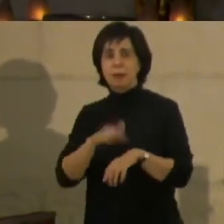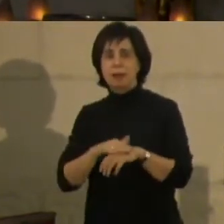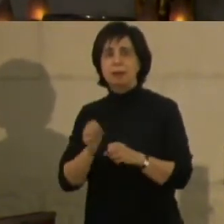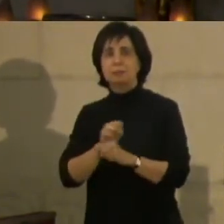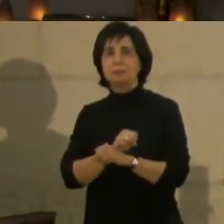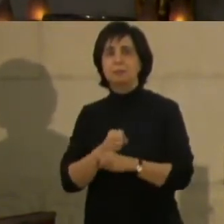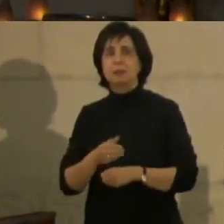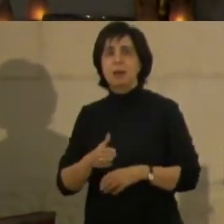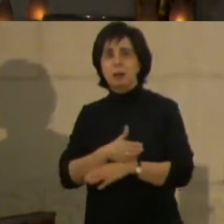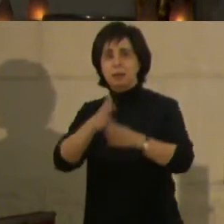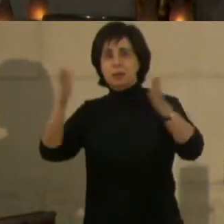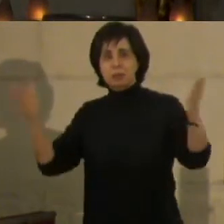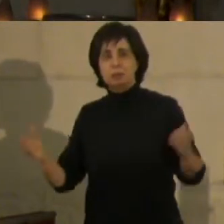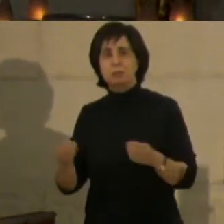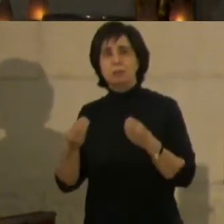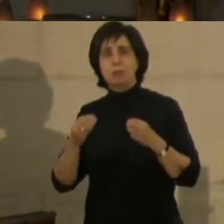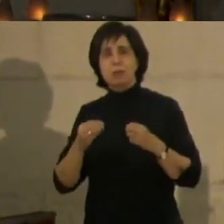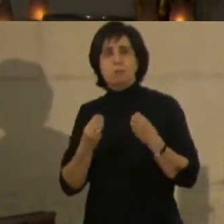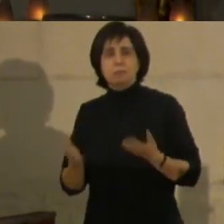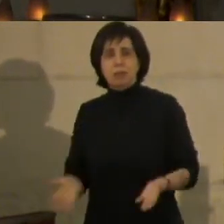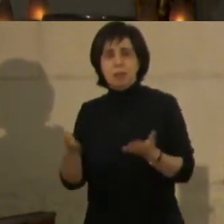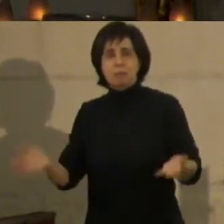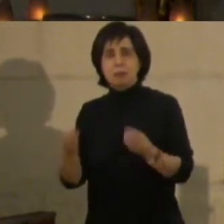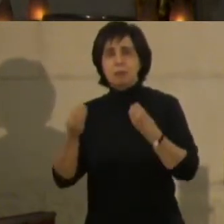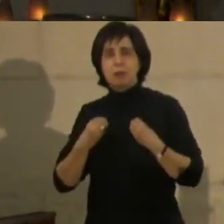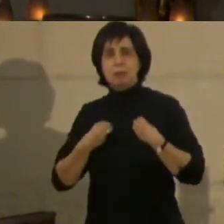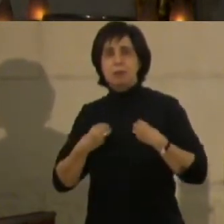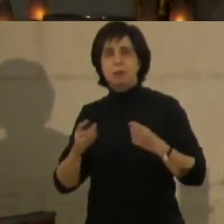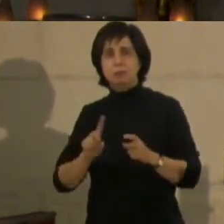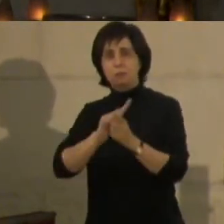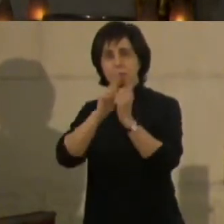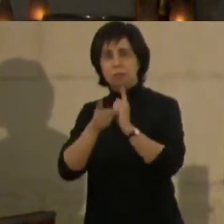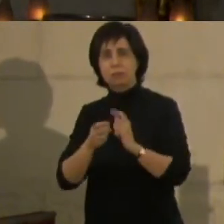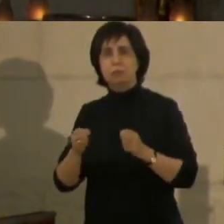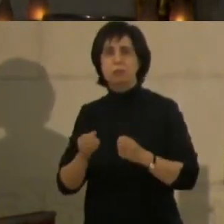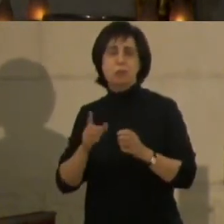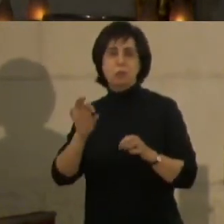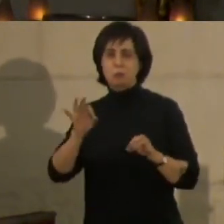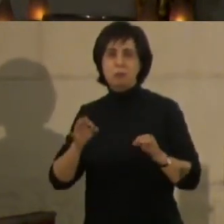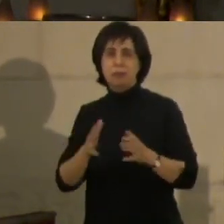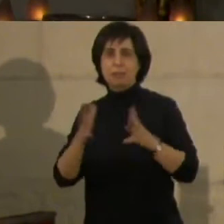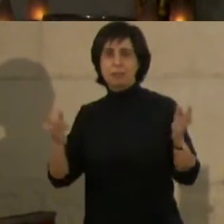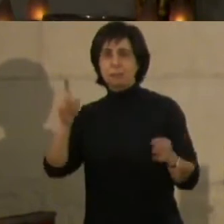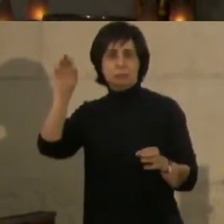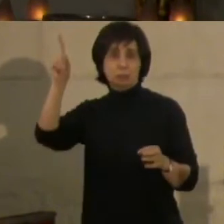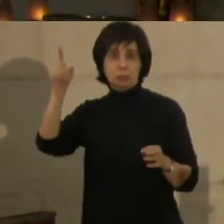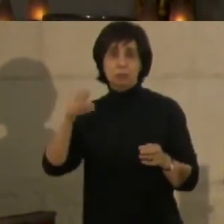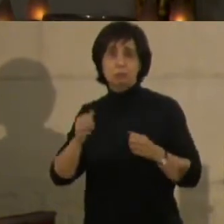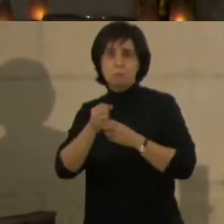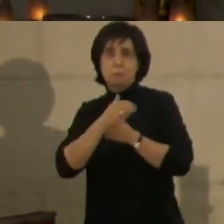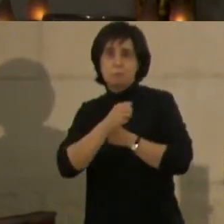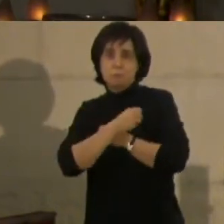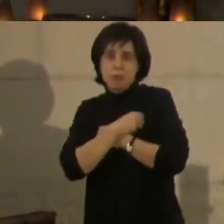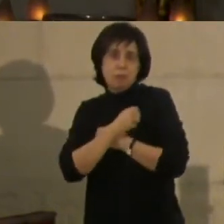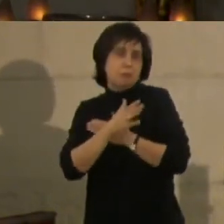nos alienta a vivir de una manera. No solamente porque proclamo la grandeza de un Dios que me ama y me